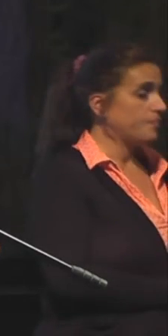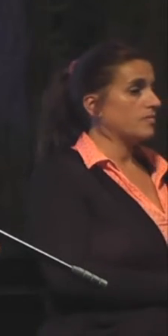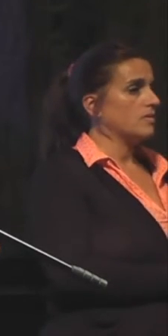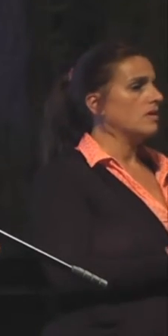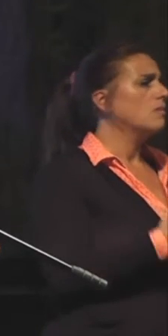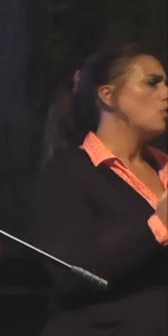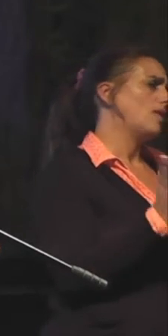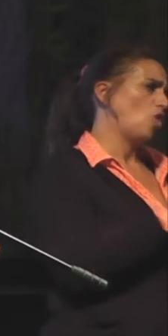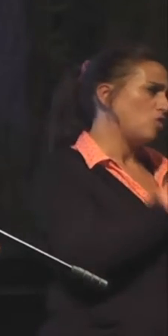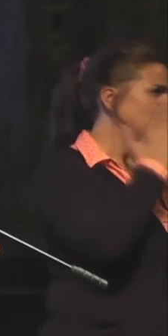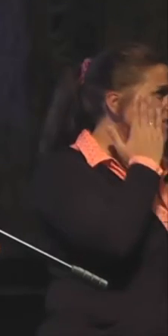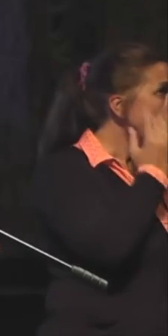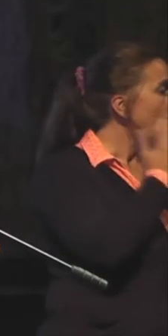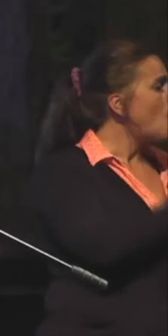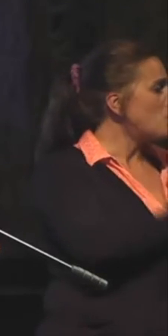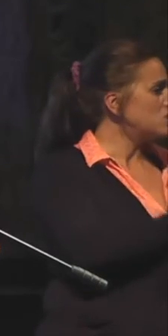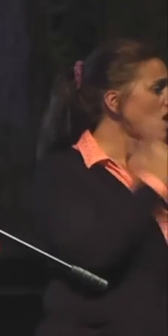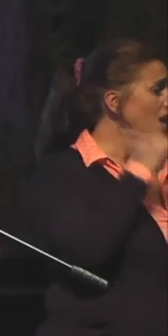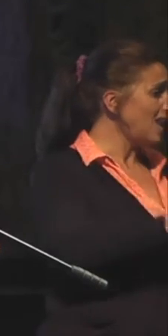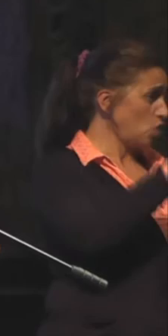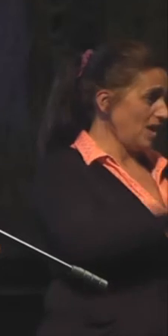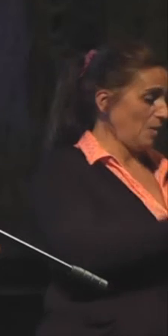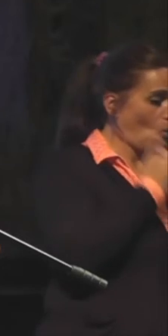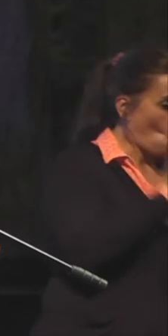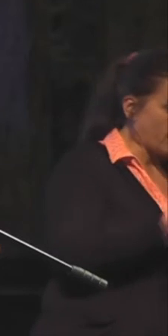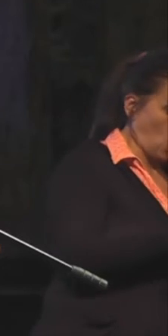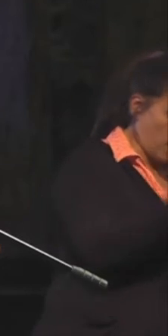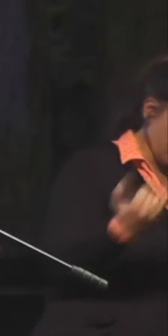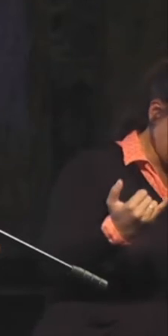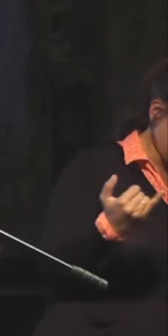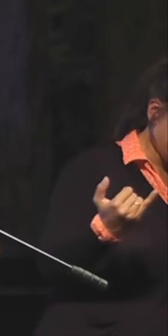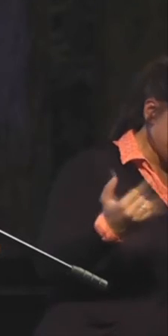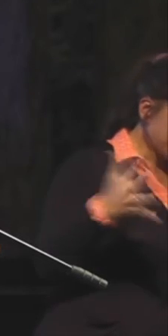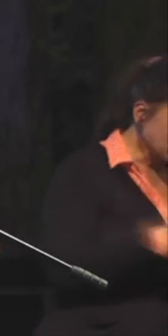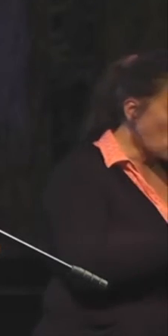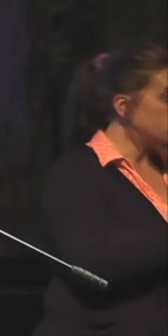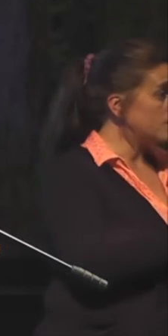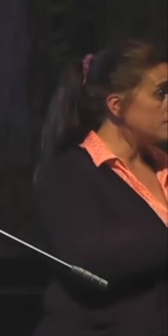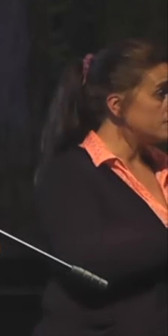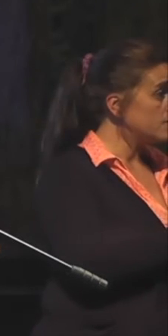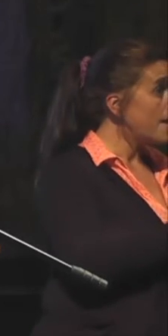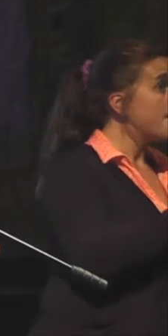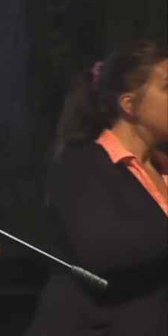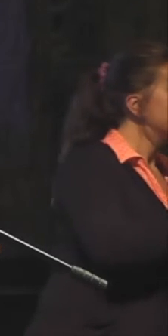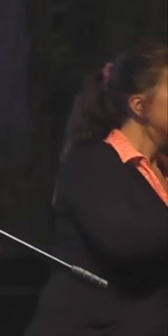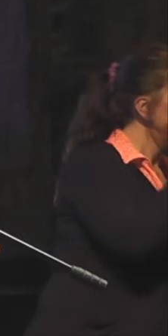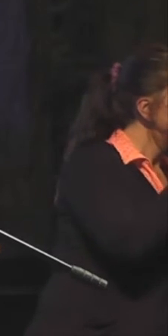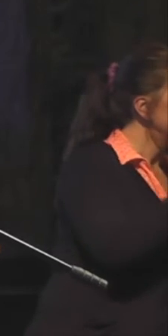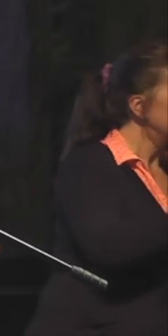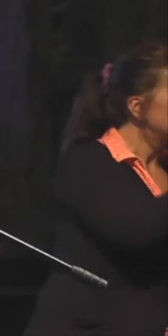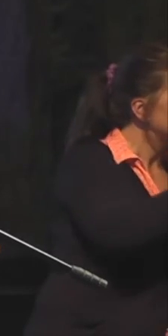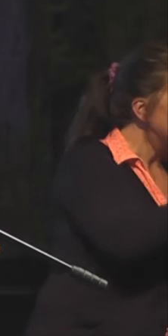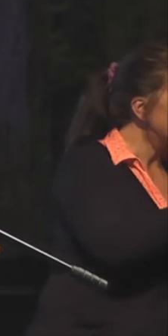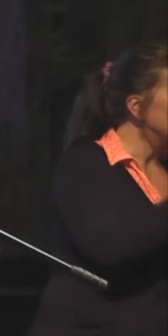los procesos electorales acá marcan que un día se junta la mayoría social en una urna y